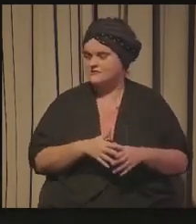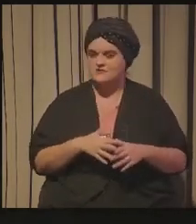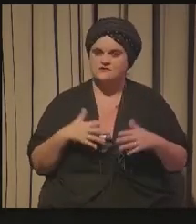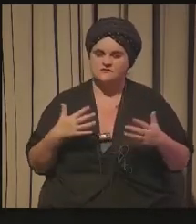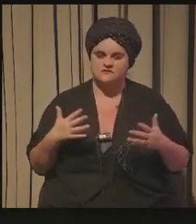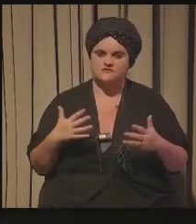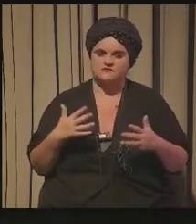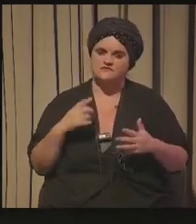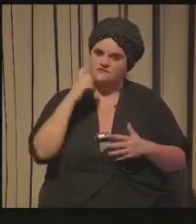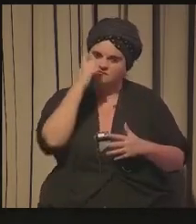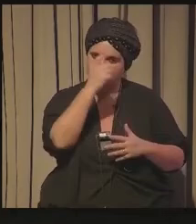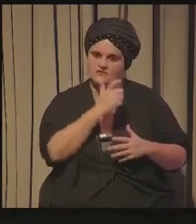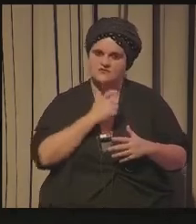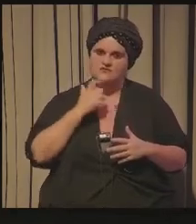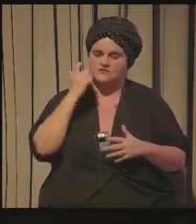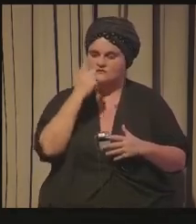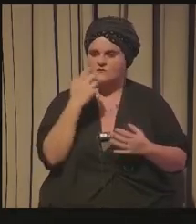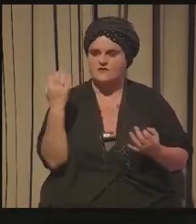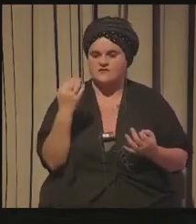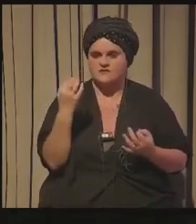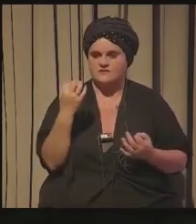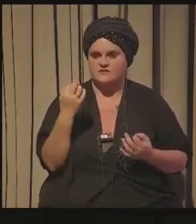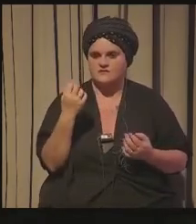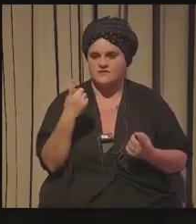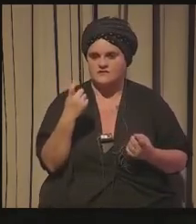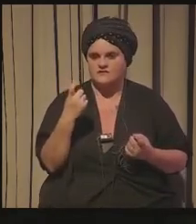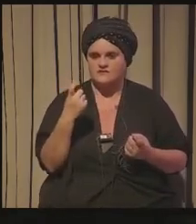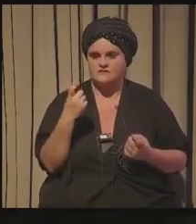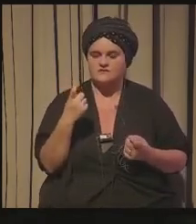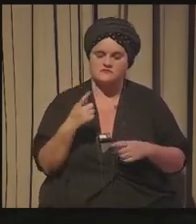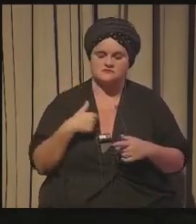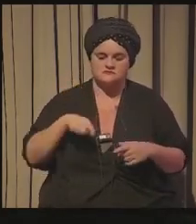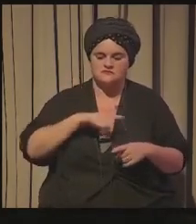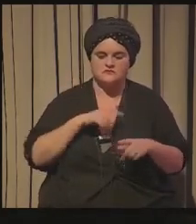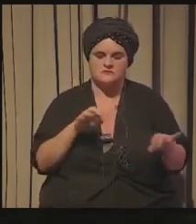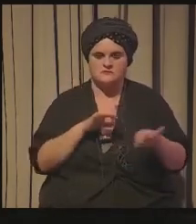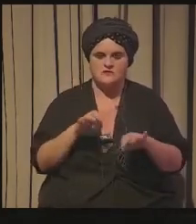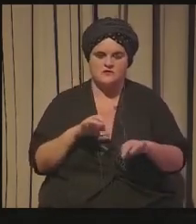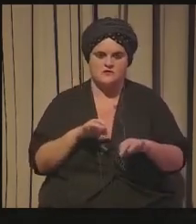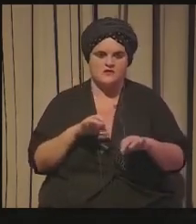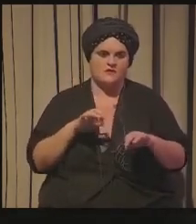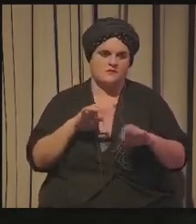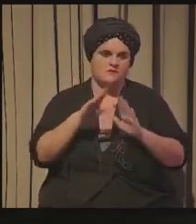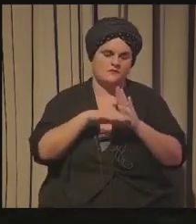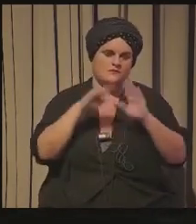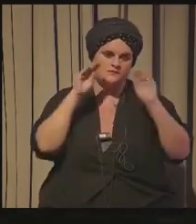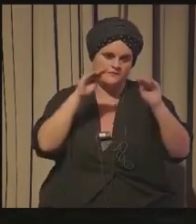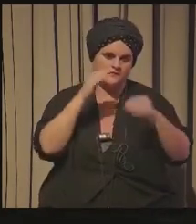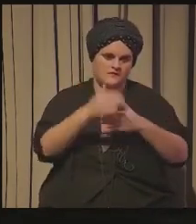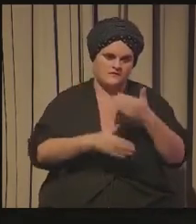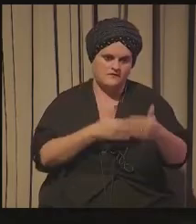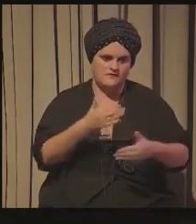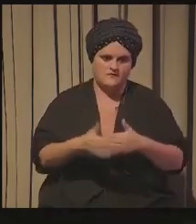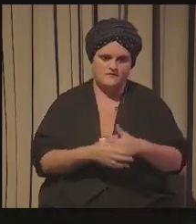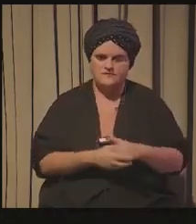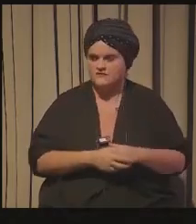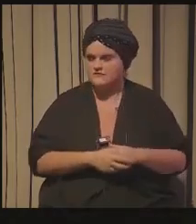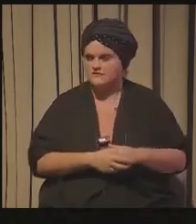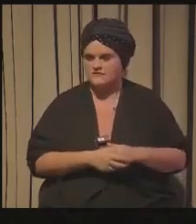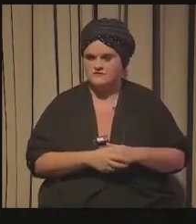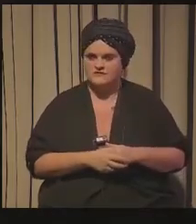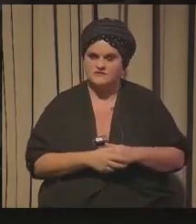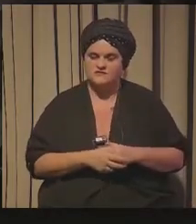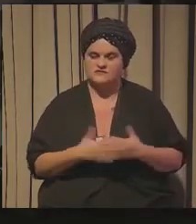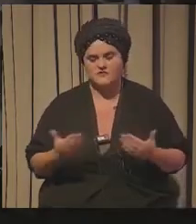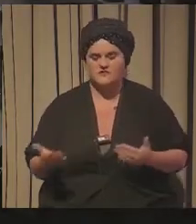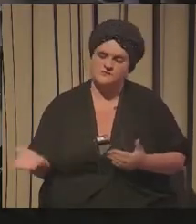lleva muchísimo tiempo. Pero bueno, estamos preparados para llevar a cabo el programa de formación para que pueda llegar esto a los colegios. Bien, pues